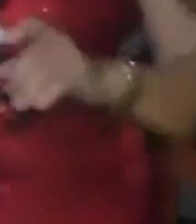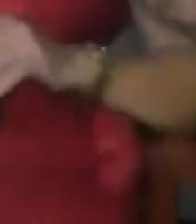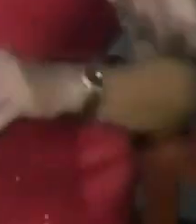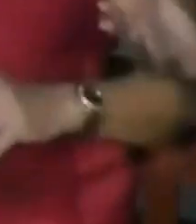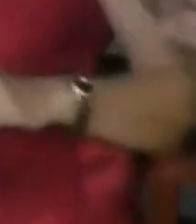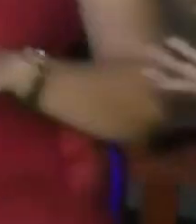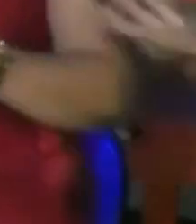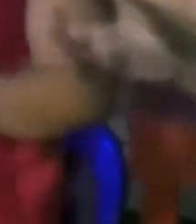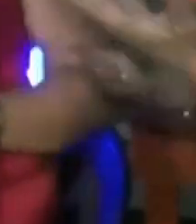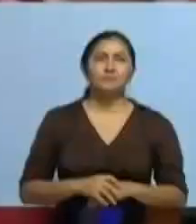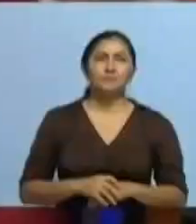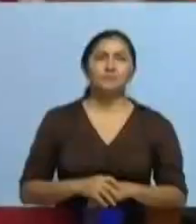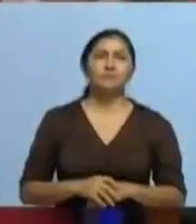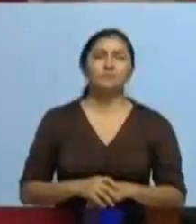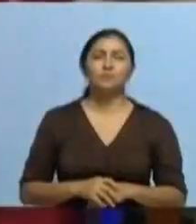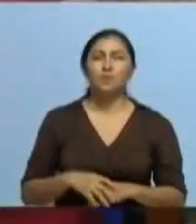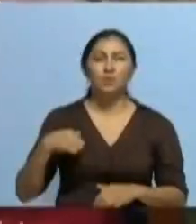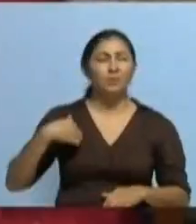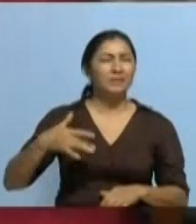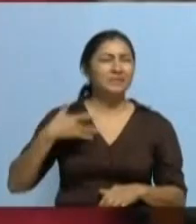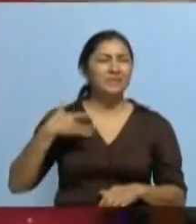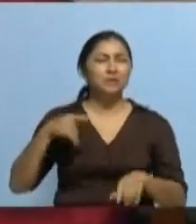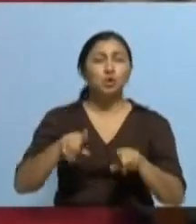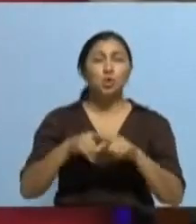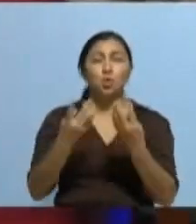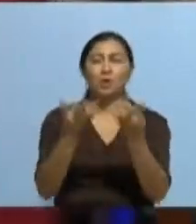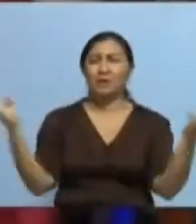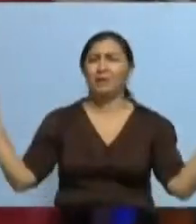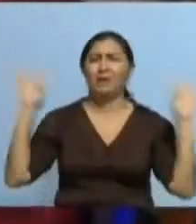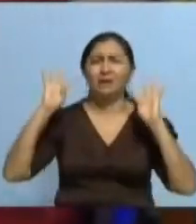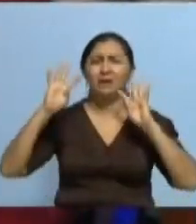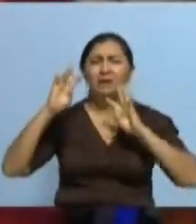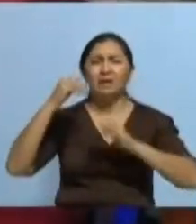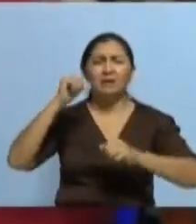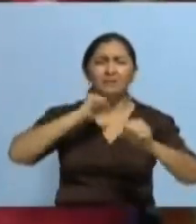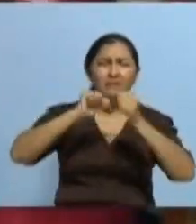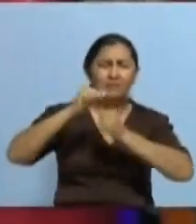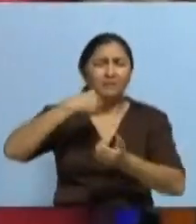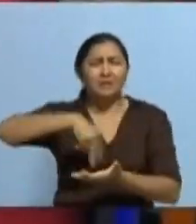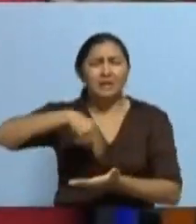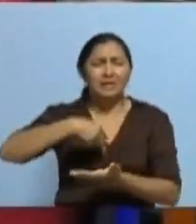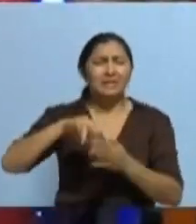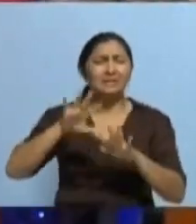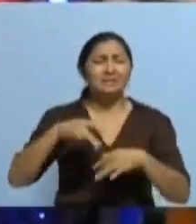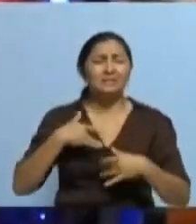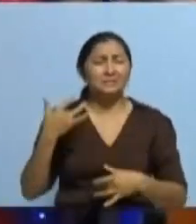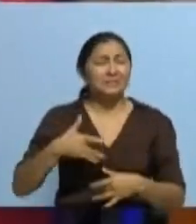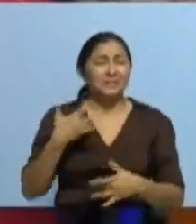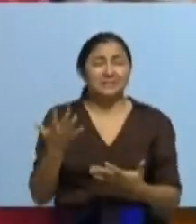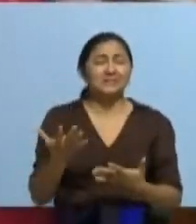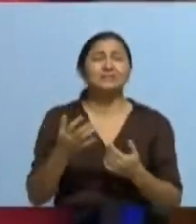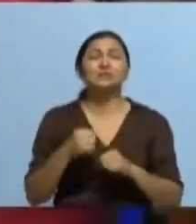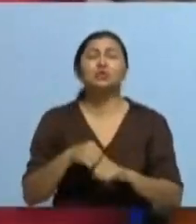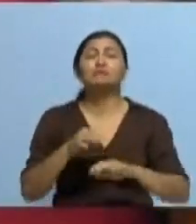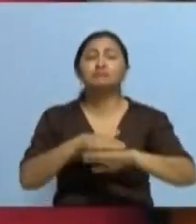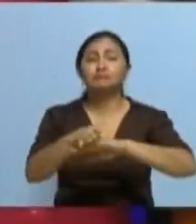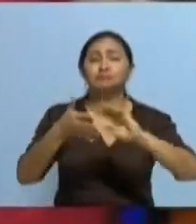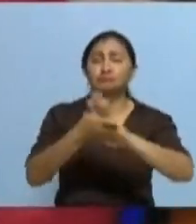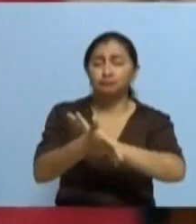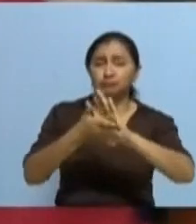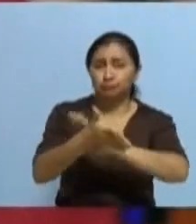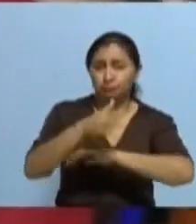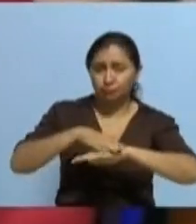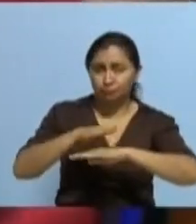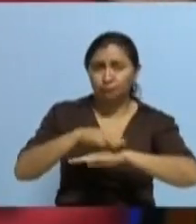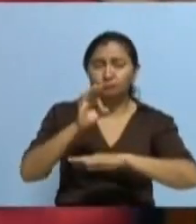Definitiva, aquí yo me siento como si estuviera en una verbena. Qué chévere pasarla de divertido y además de poder con nuestro carnaval. Les tengo información con respecto a los